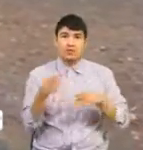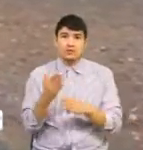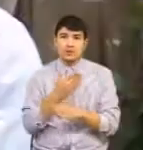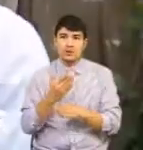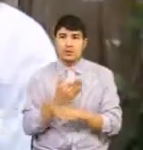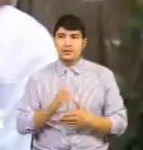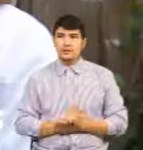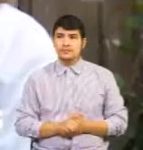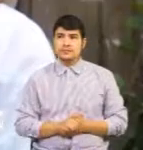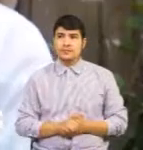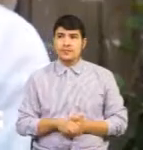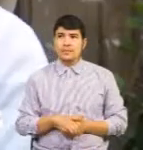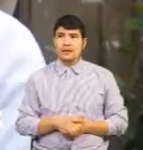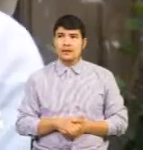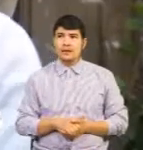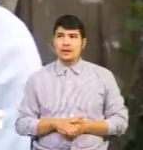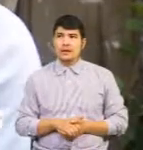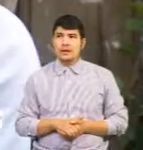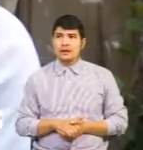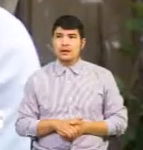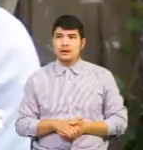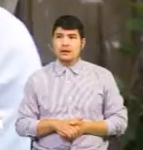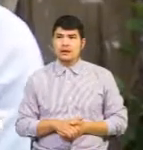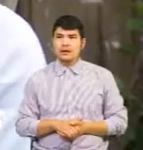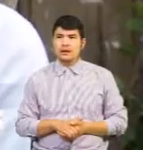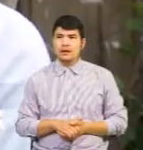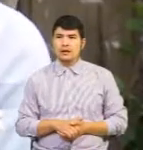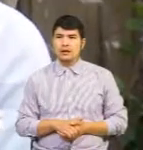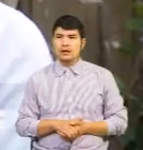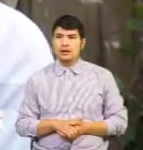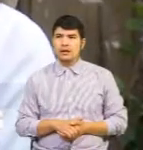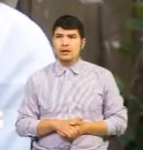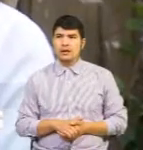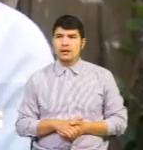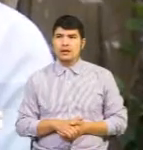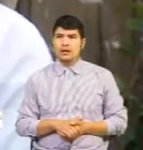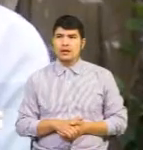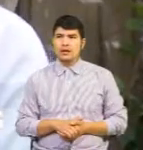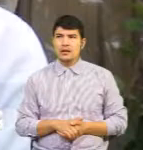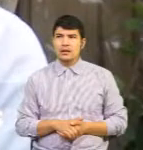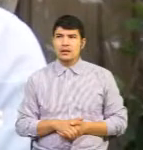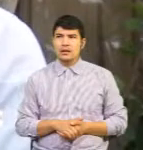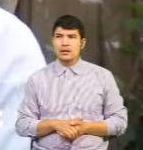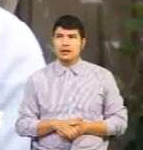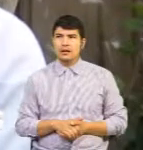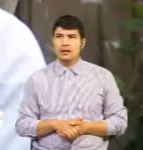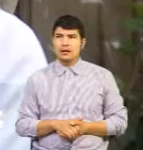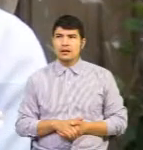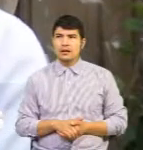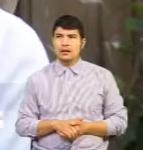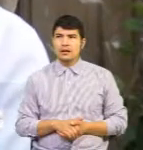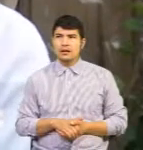reposición cerramos la obra que cerramos la zanja donde hicimos la reposición y